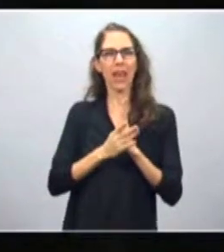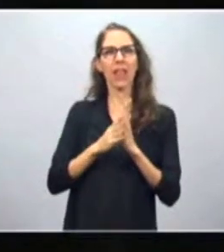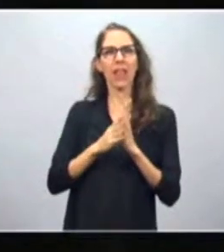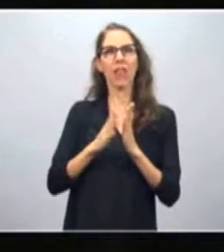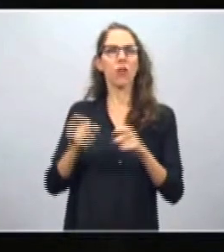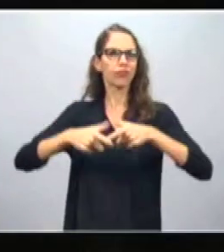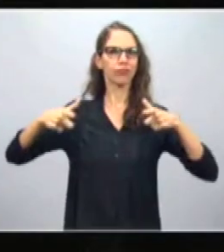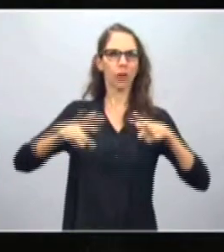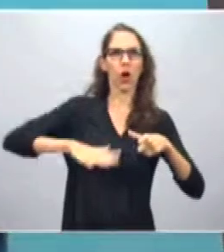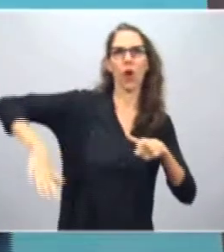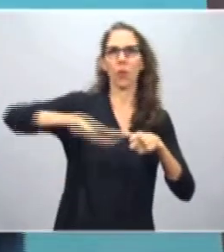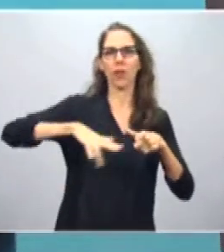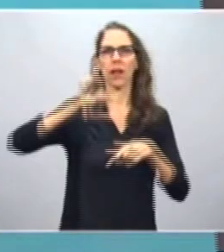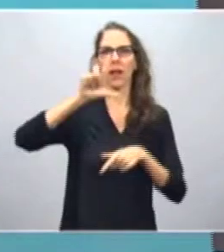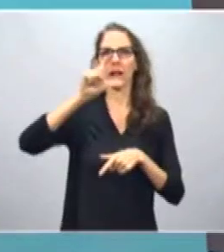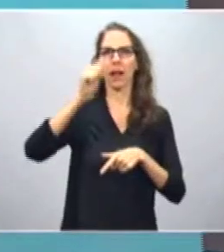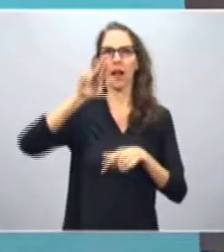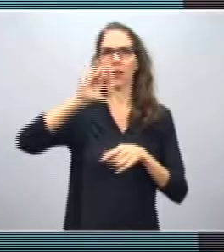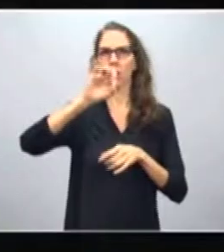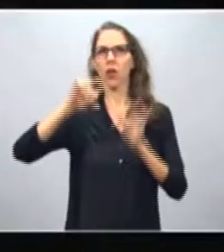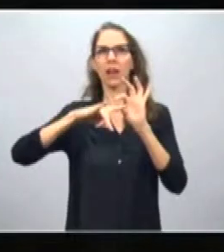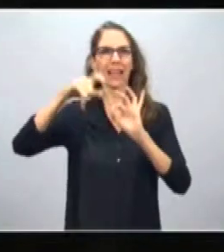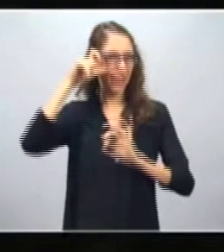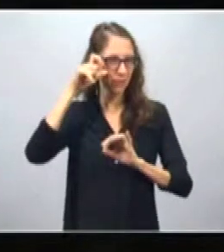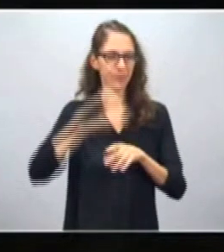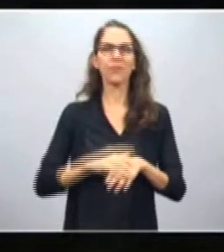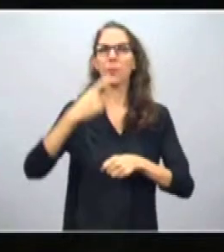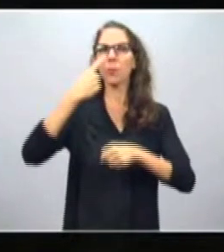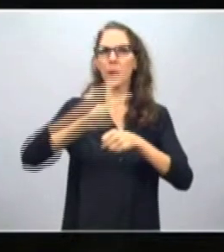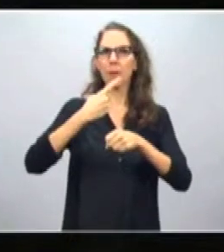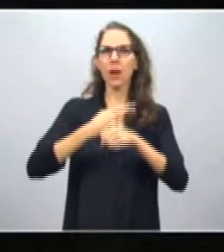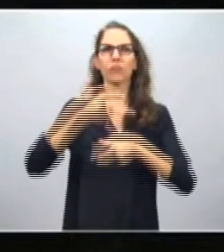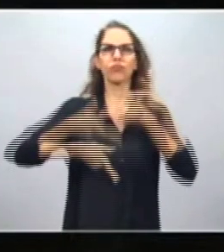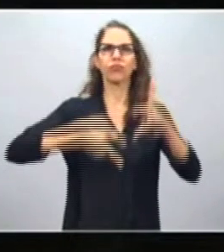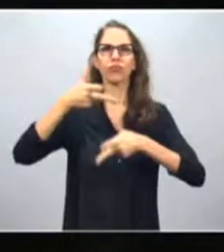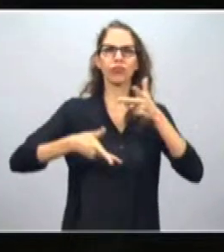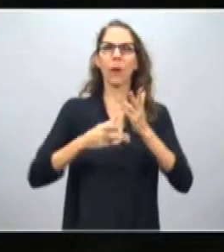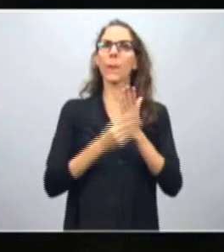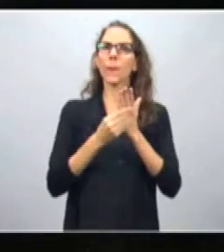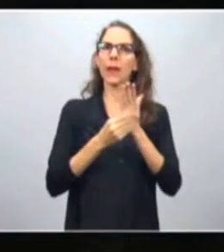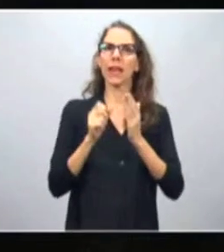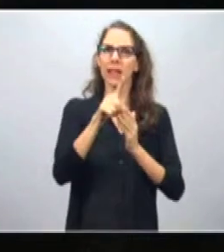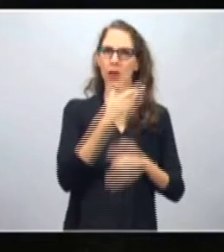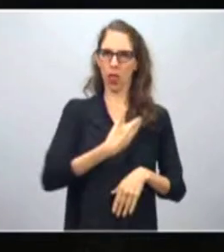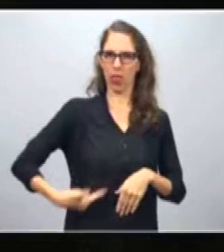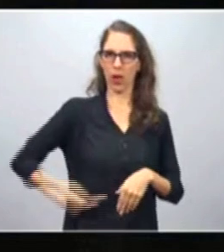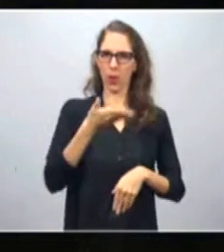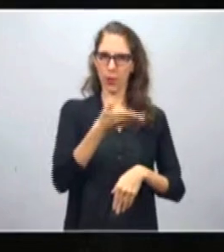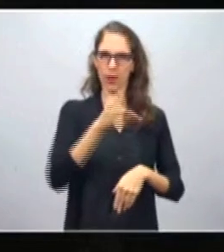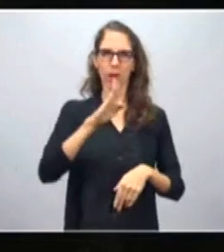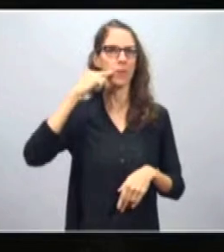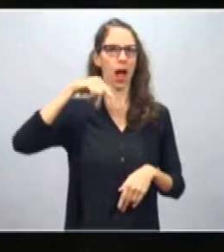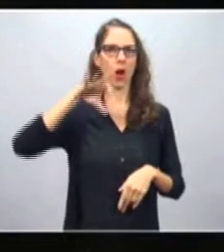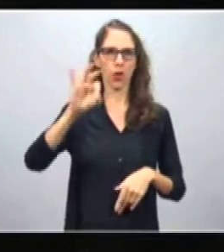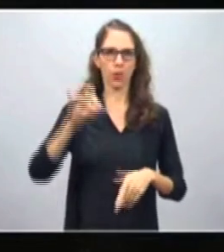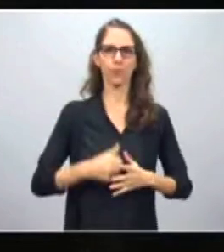Comunidad, Andrés Larroque. Para comenzar, vamos a escuchar las palabras del señor ministro de Gobierno, Carlos